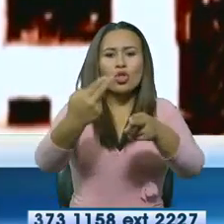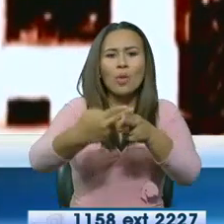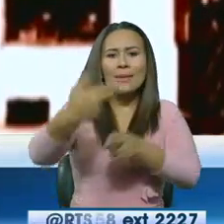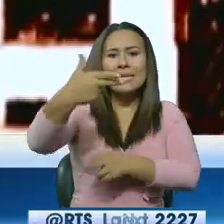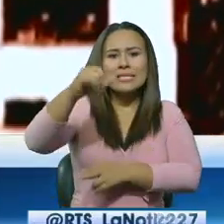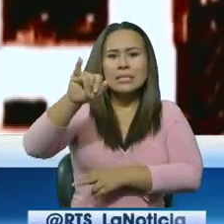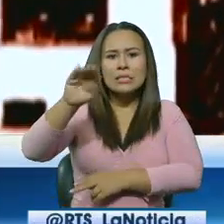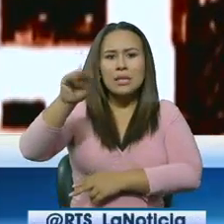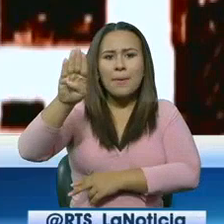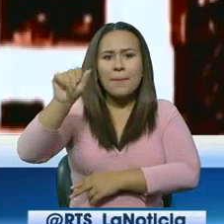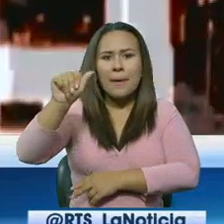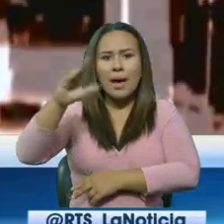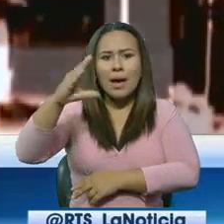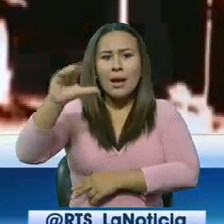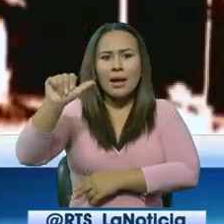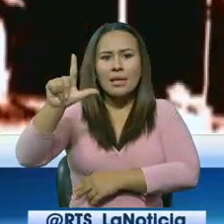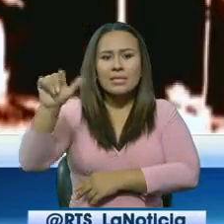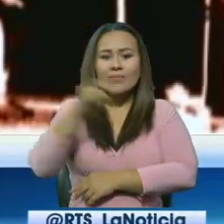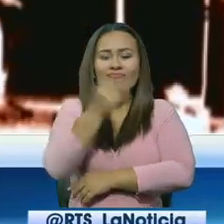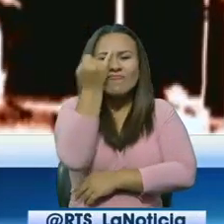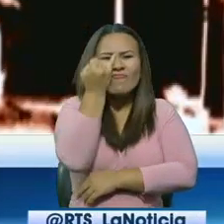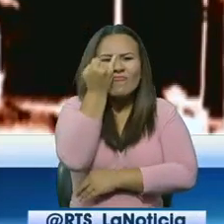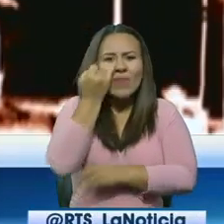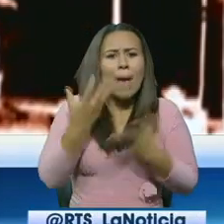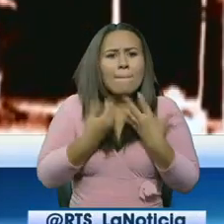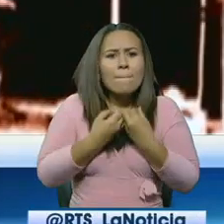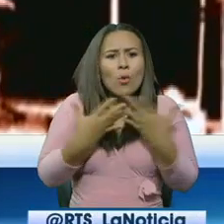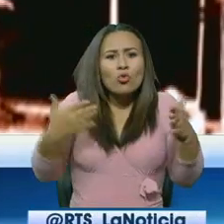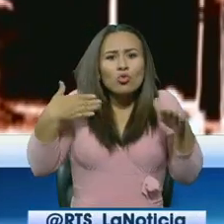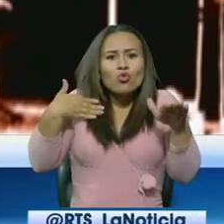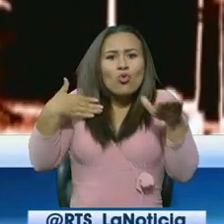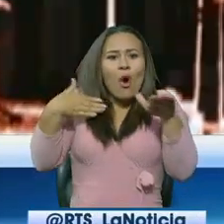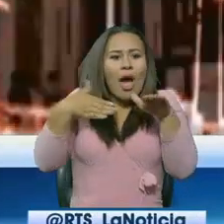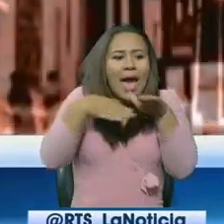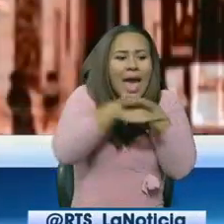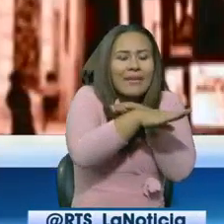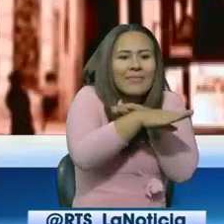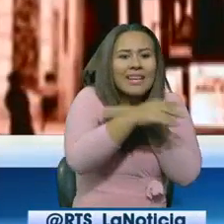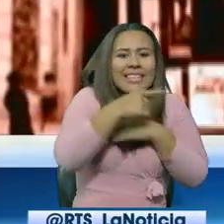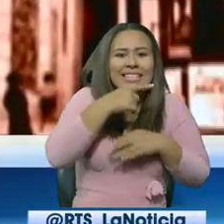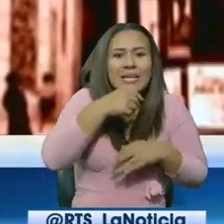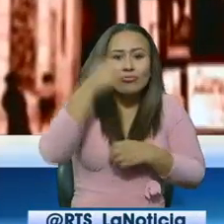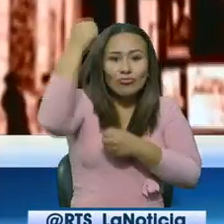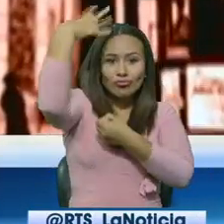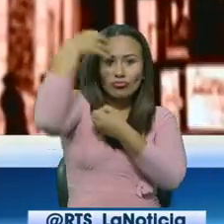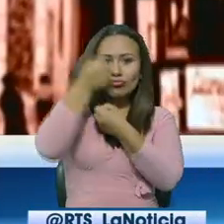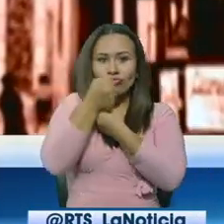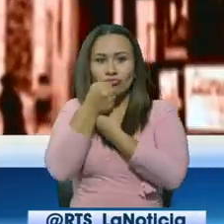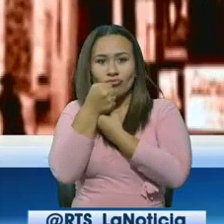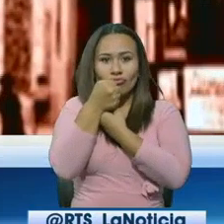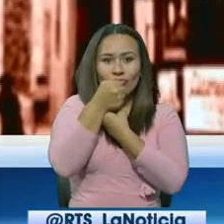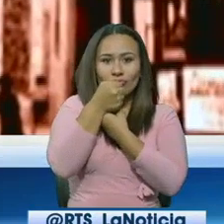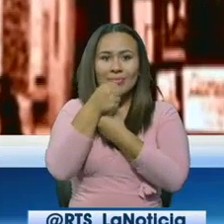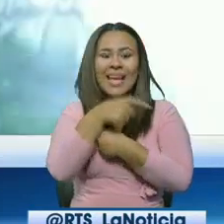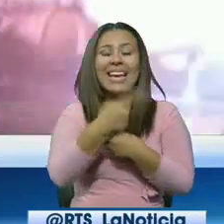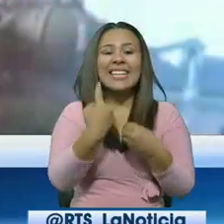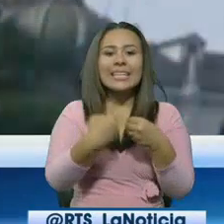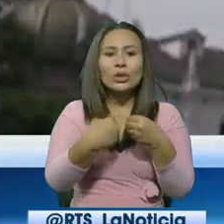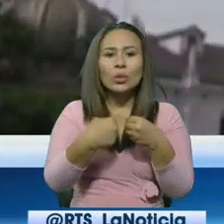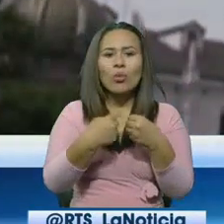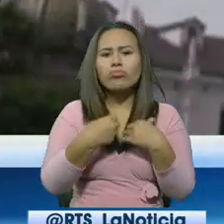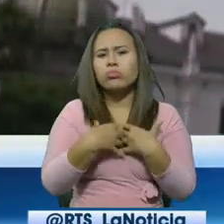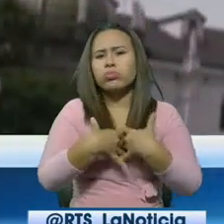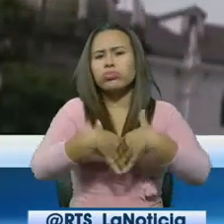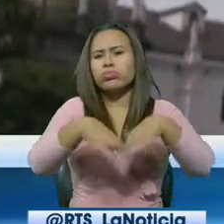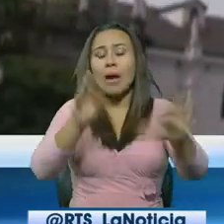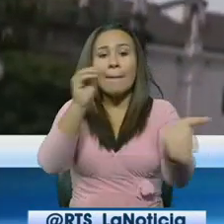raíces indígenas. Este barrio es la puerta de entrada al centro histórico de Quito, que el 8 de septiembre de 1978 fue